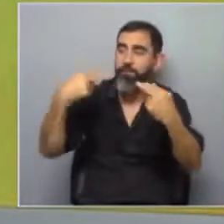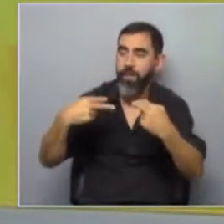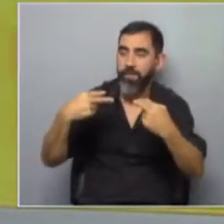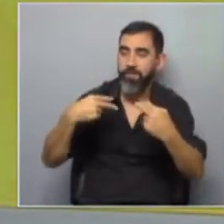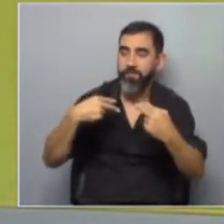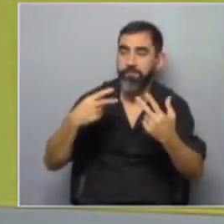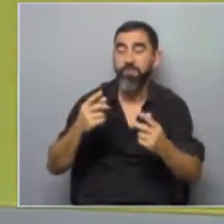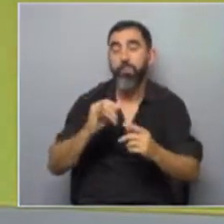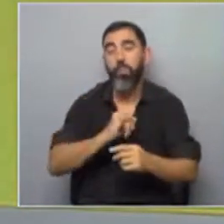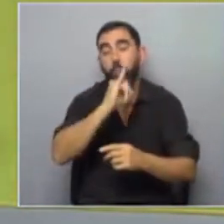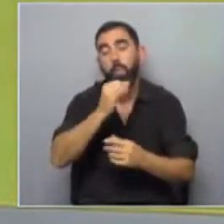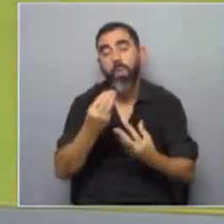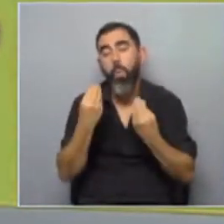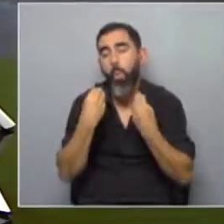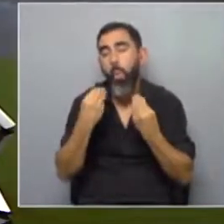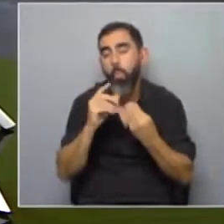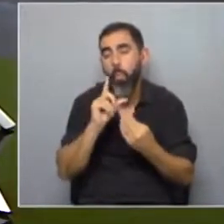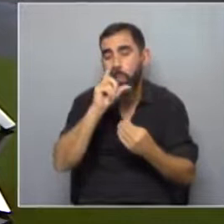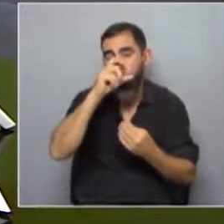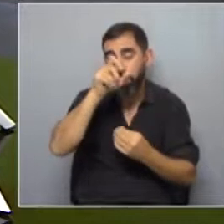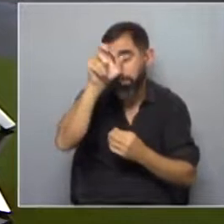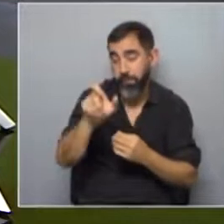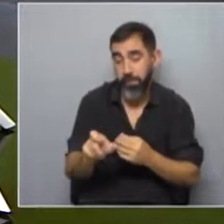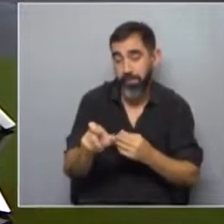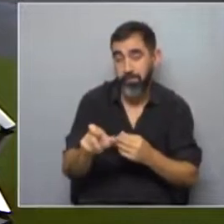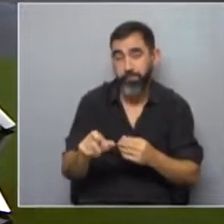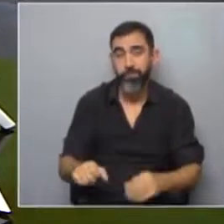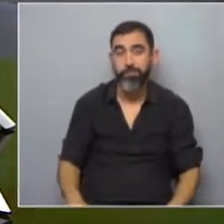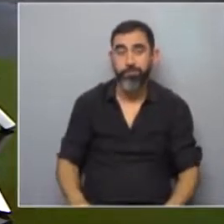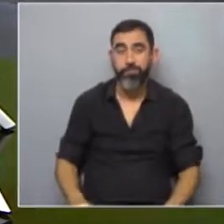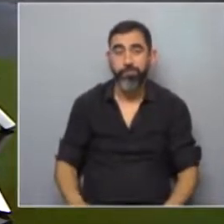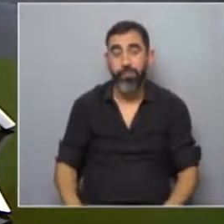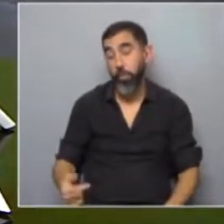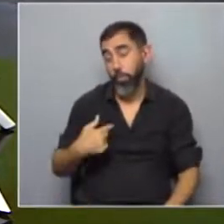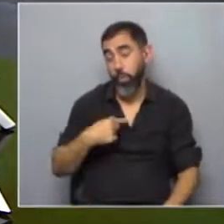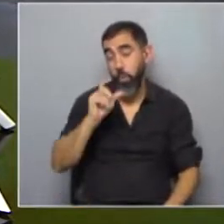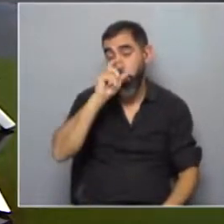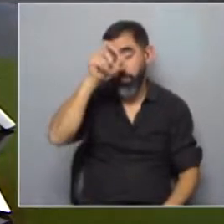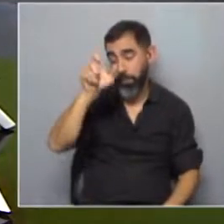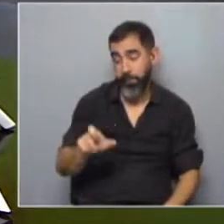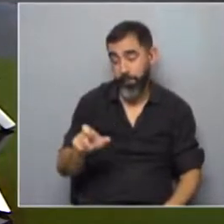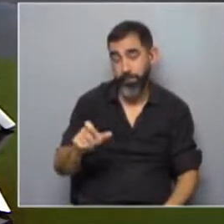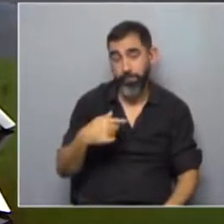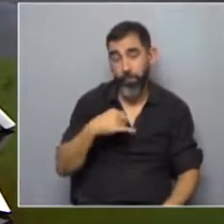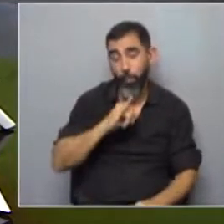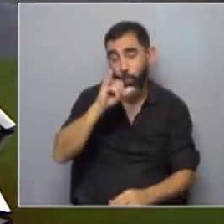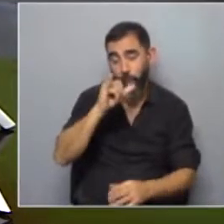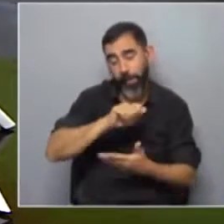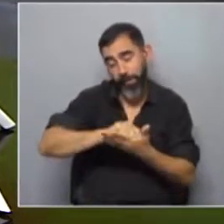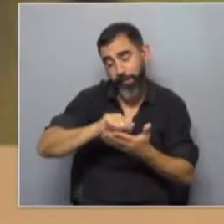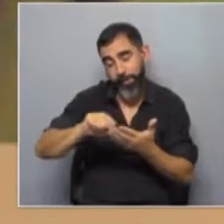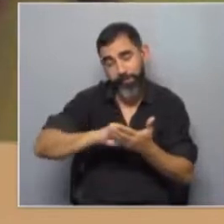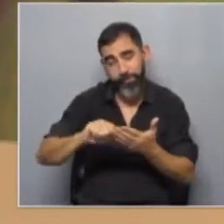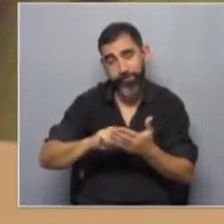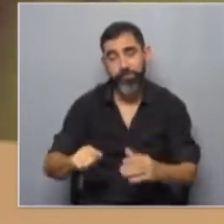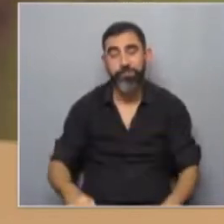de antemano, nosotros nos dedicamos un poco al periodismo científico, pero a medida que uno habla con la gente que es experta en determinado animal, te das cuenta